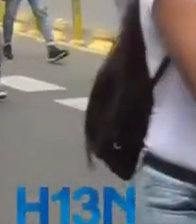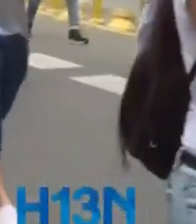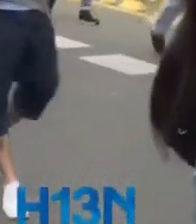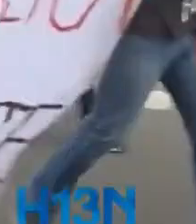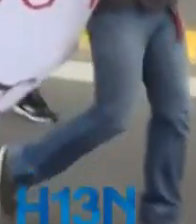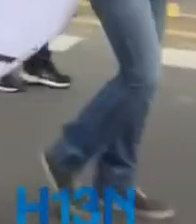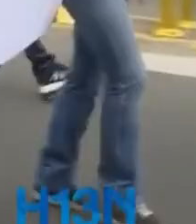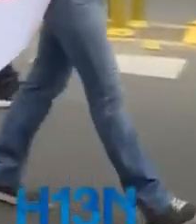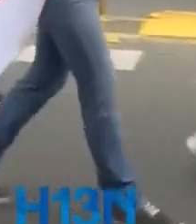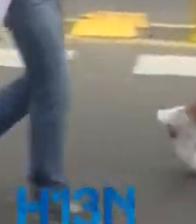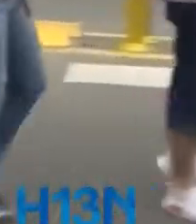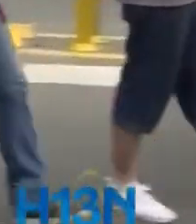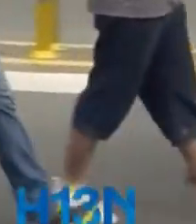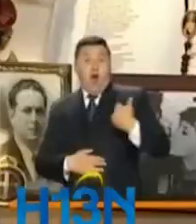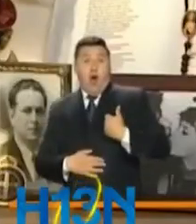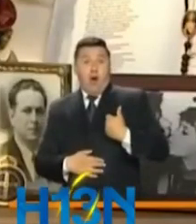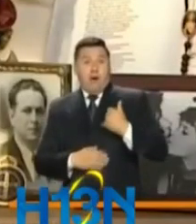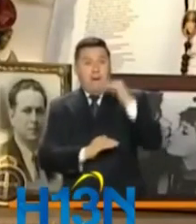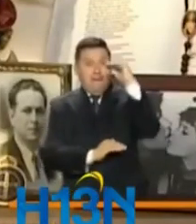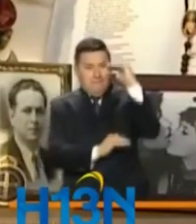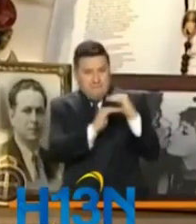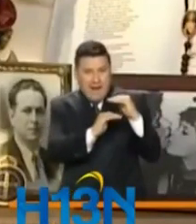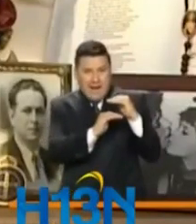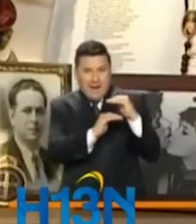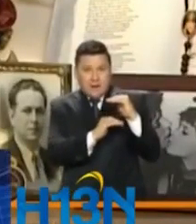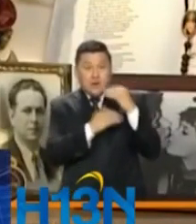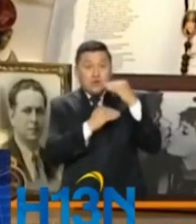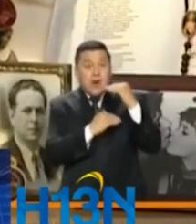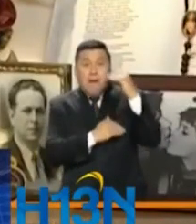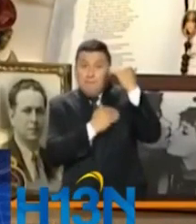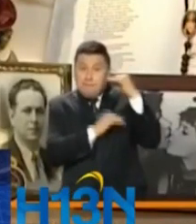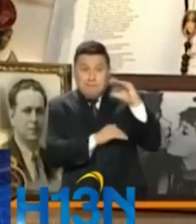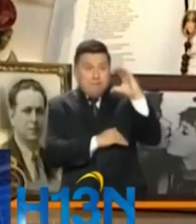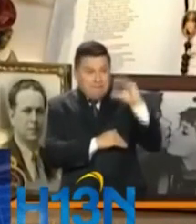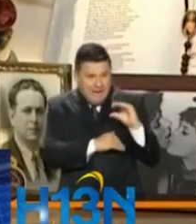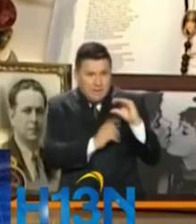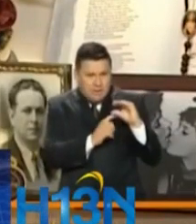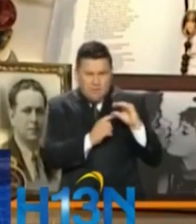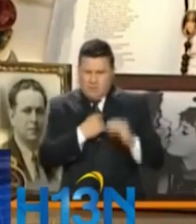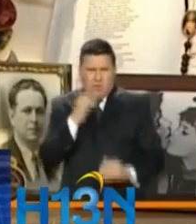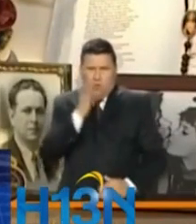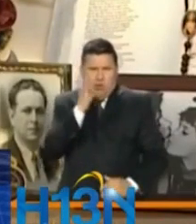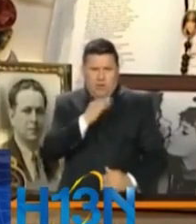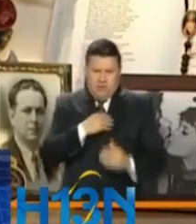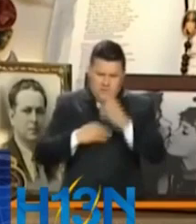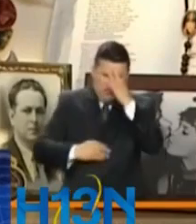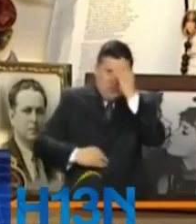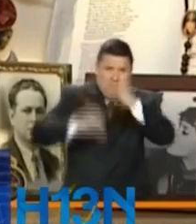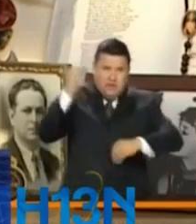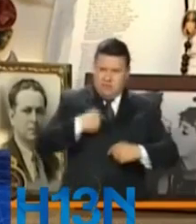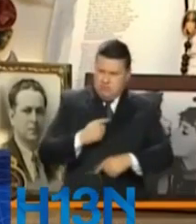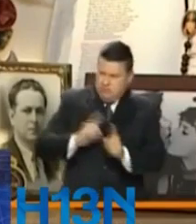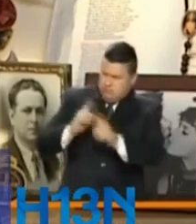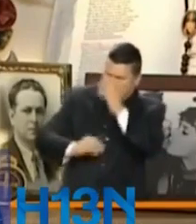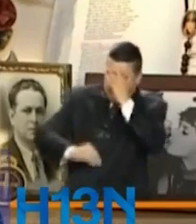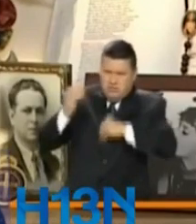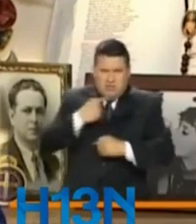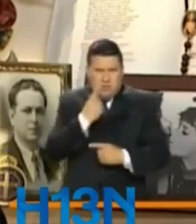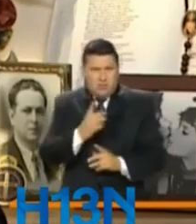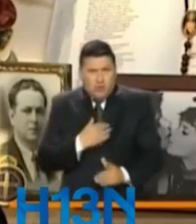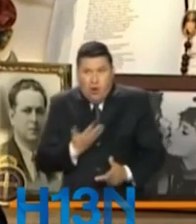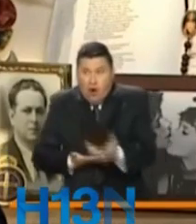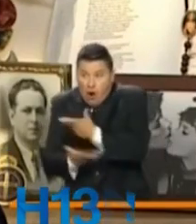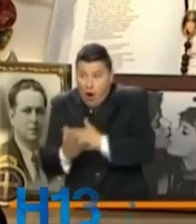los trabajadores jóvenes. También una mentira. Rechazo categóricamente esa propuesta que la hizo un centro de pensamiento porque no la